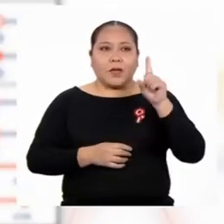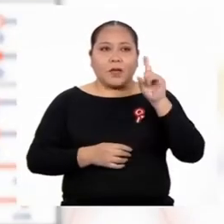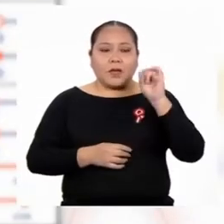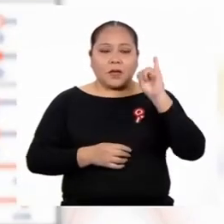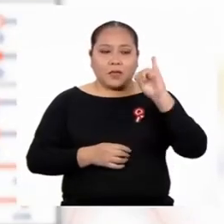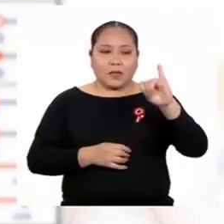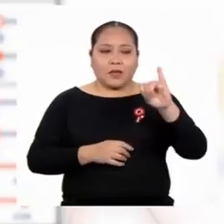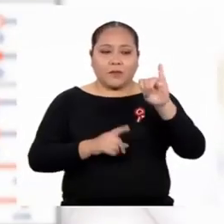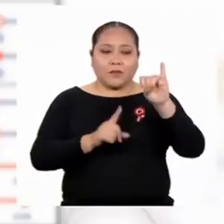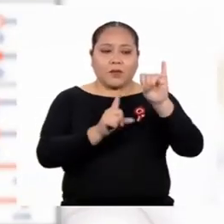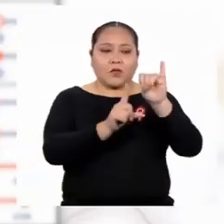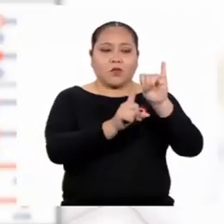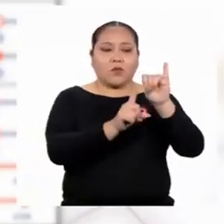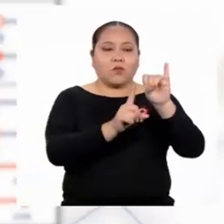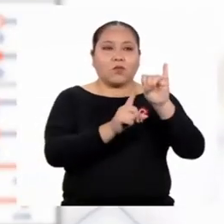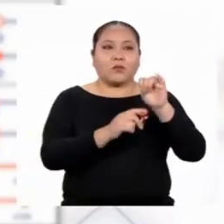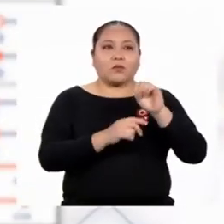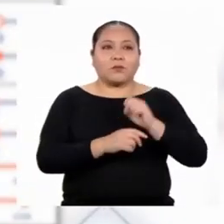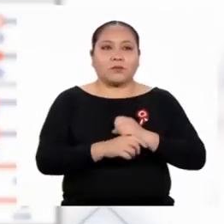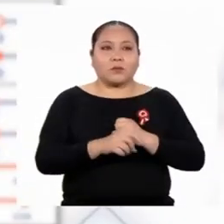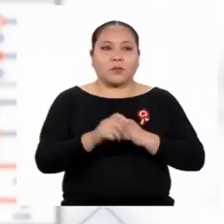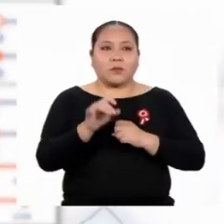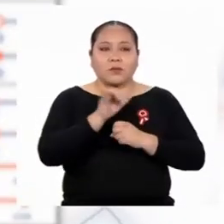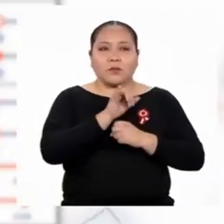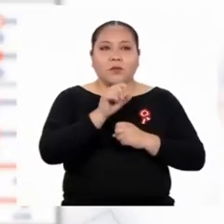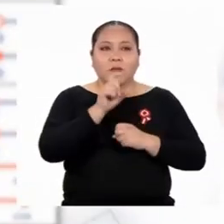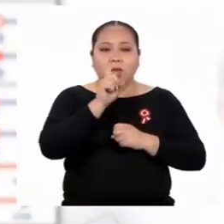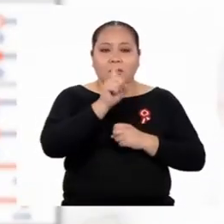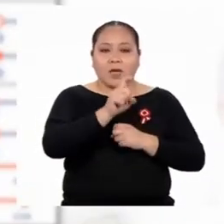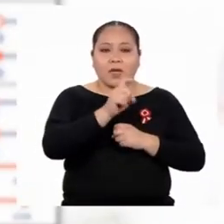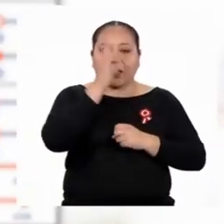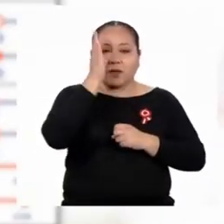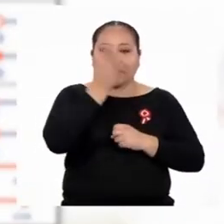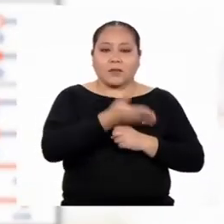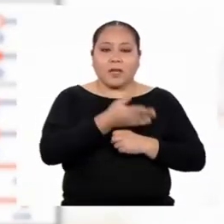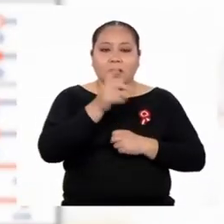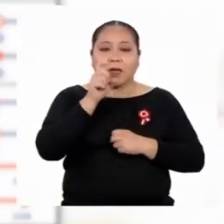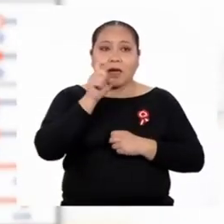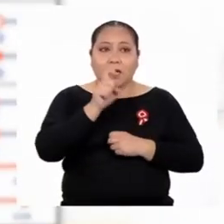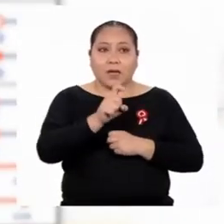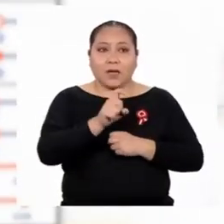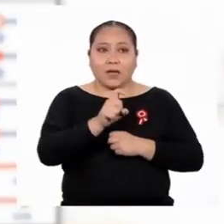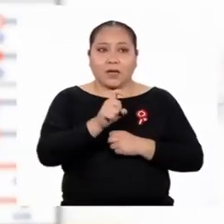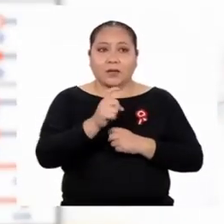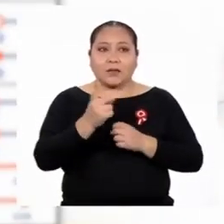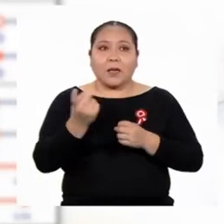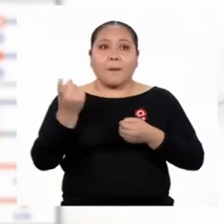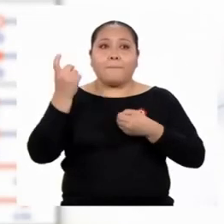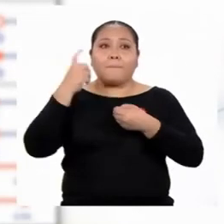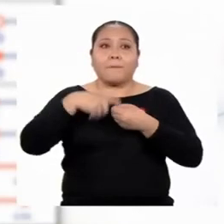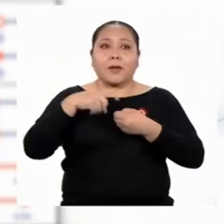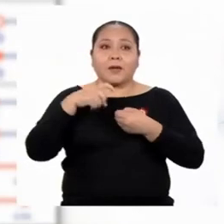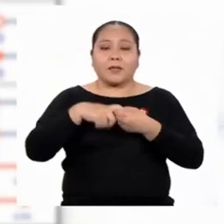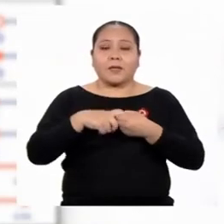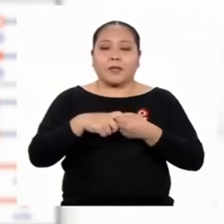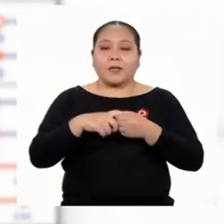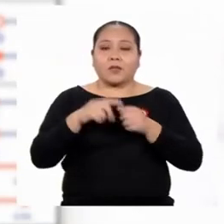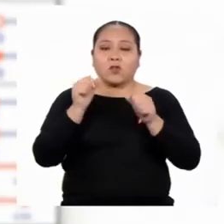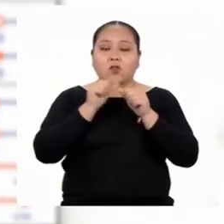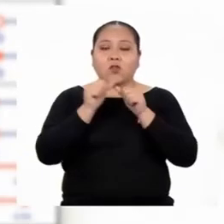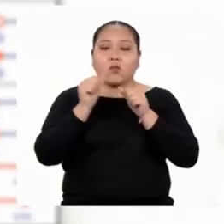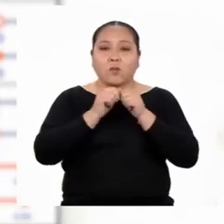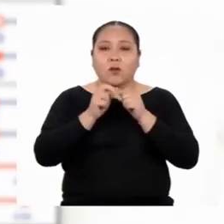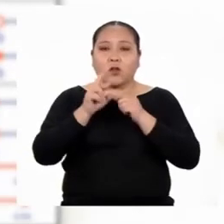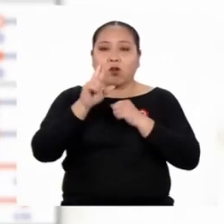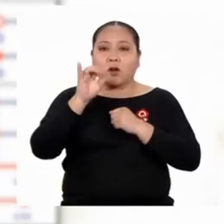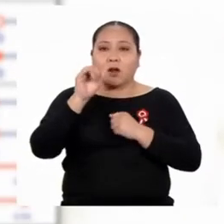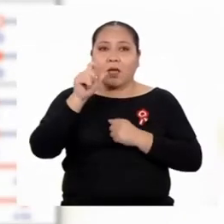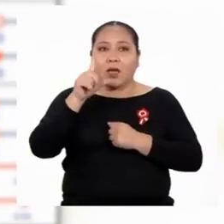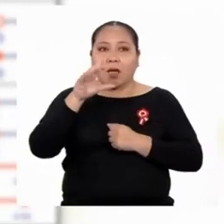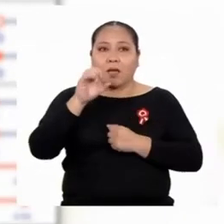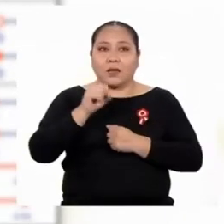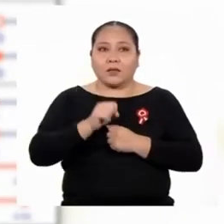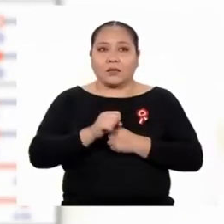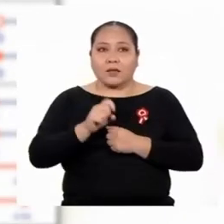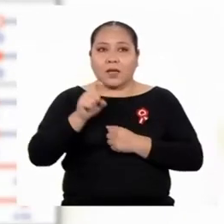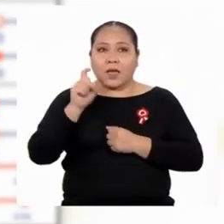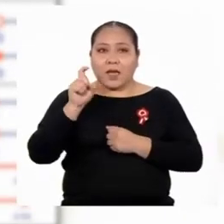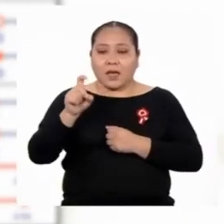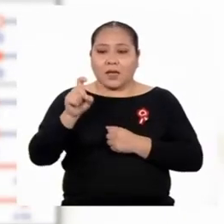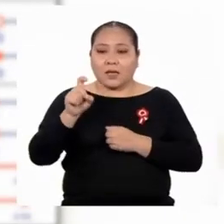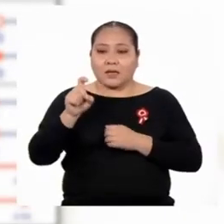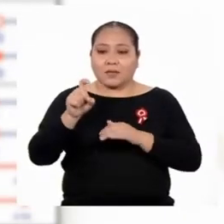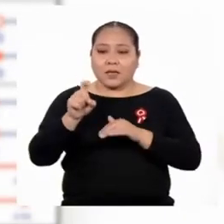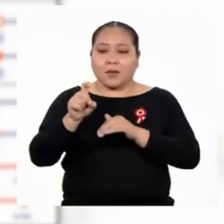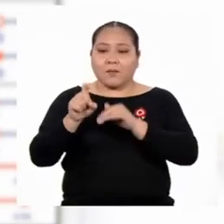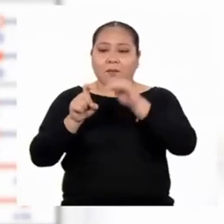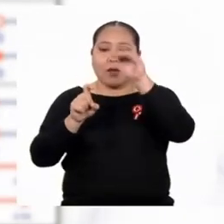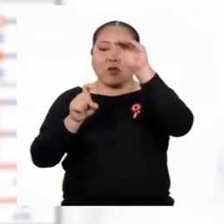es igual a X, tal que X pertenece a los números reales, donde X es mayor o